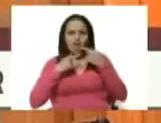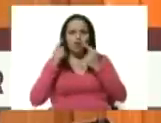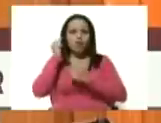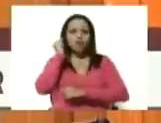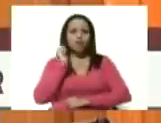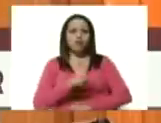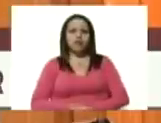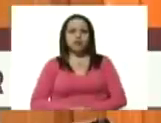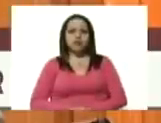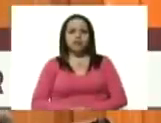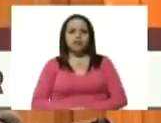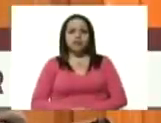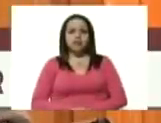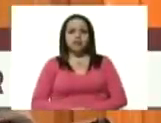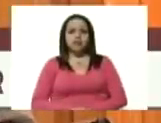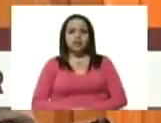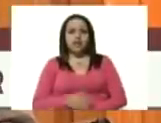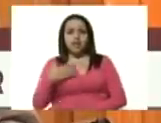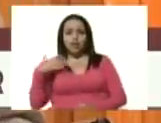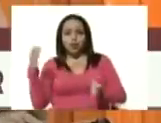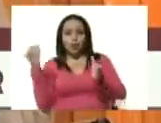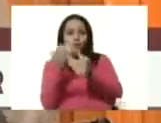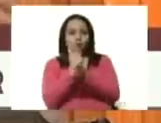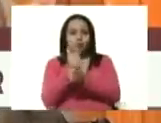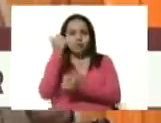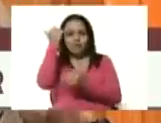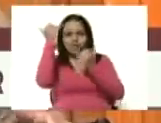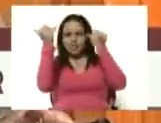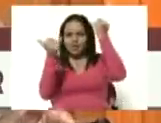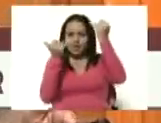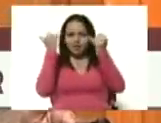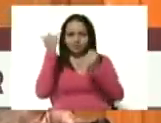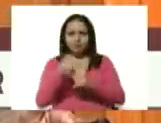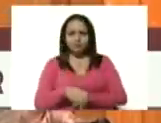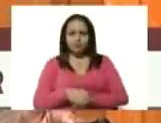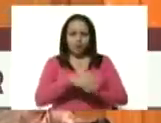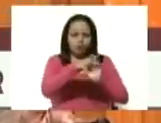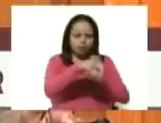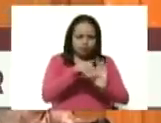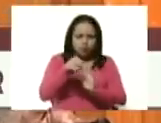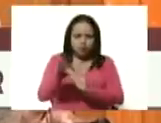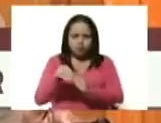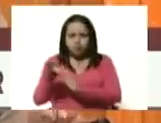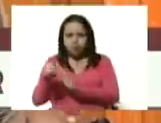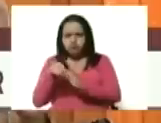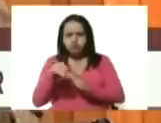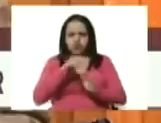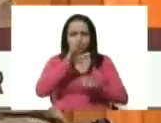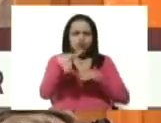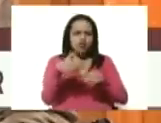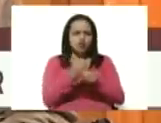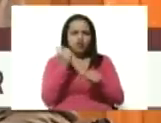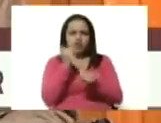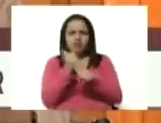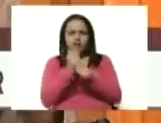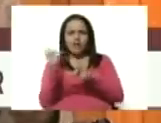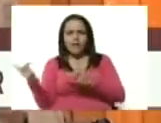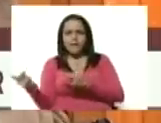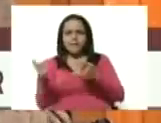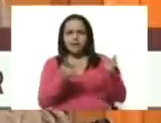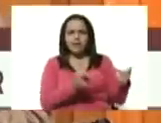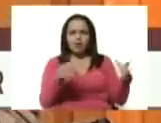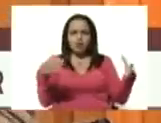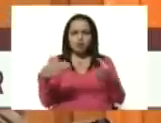Es primero la que concibe la idea, es la compiladora de todos los trabajos. Ella invita a